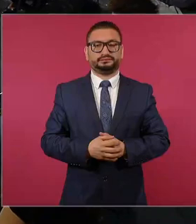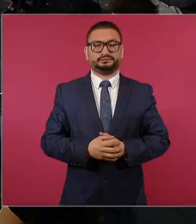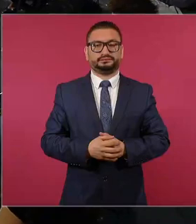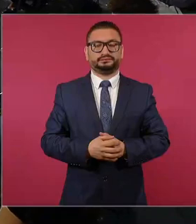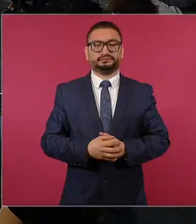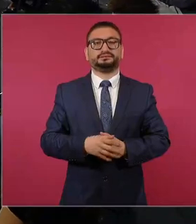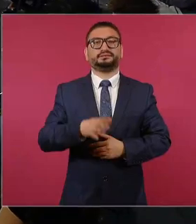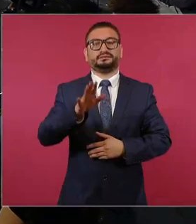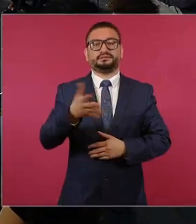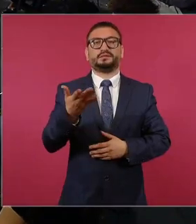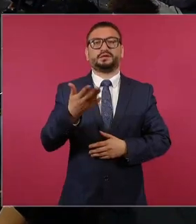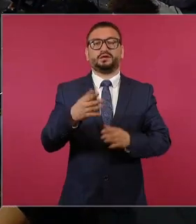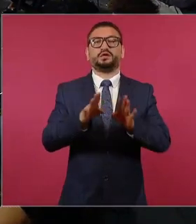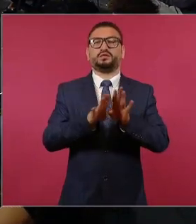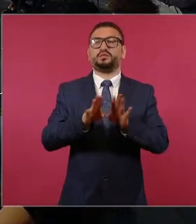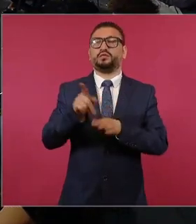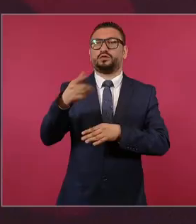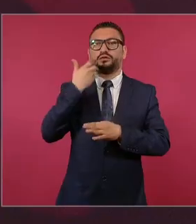¿qué quieres?